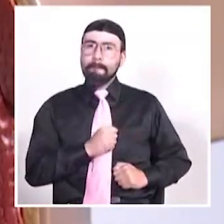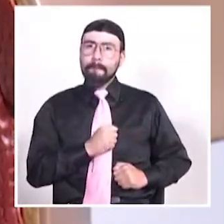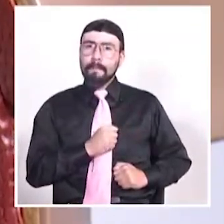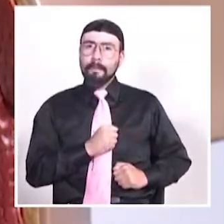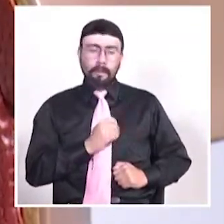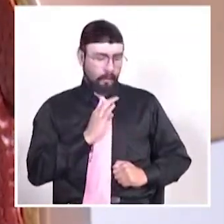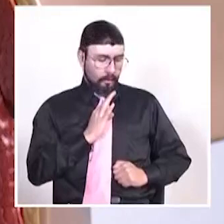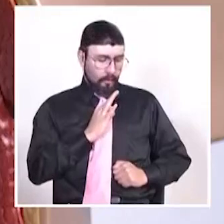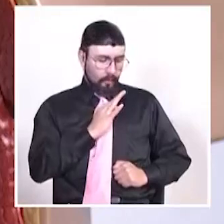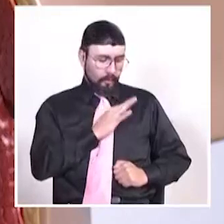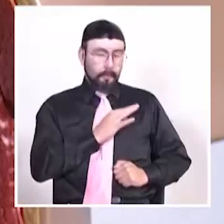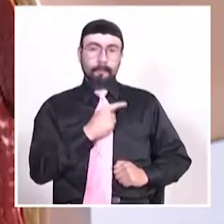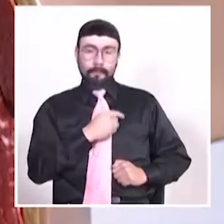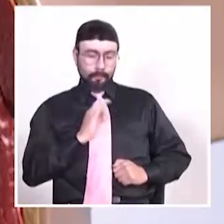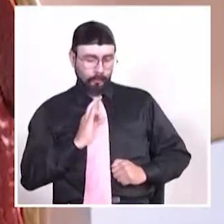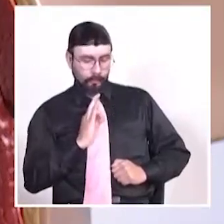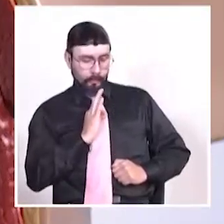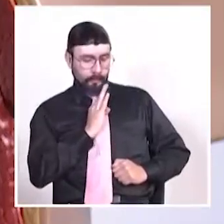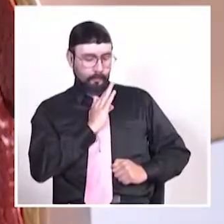y ella toma una curva